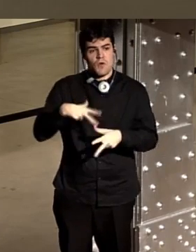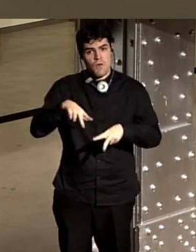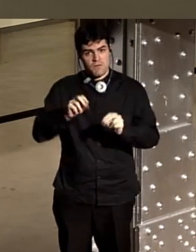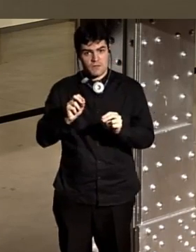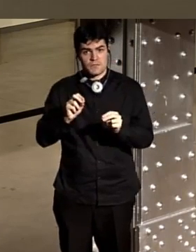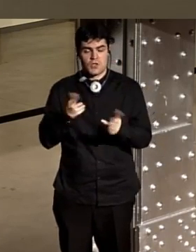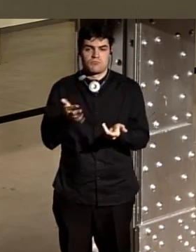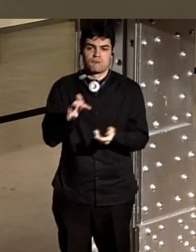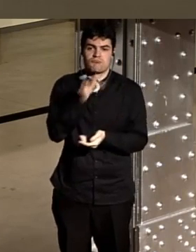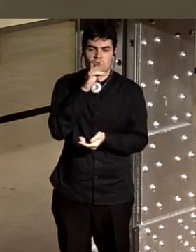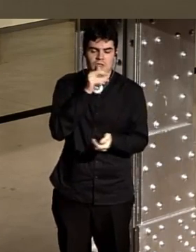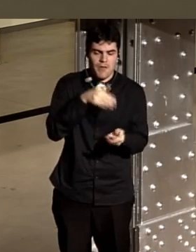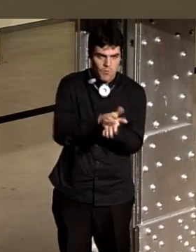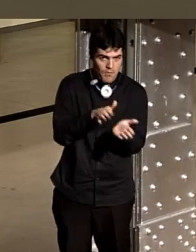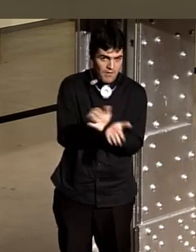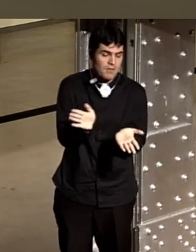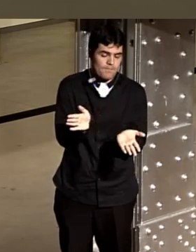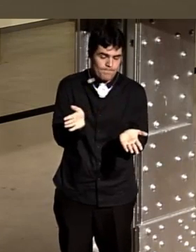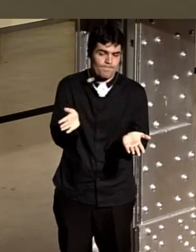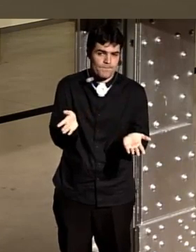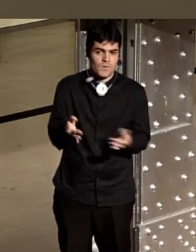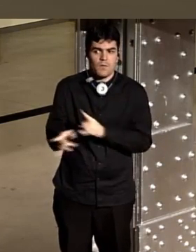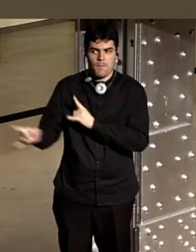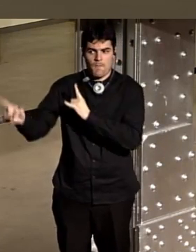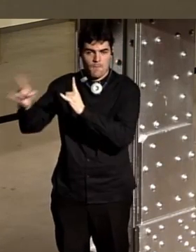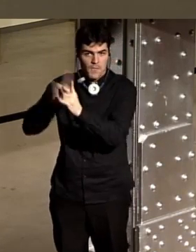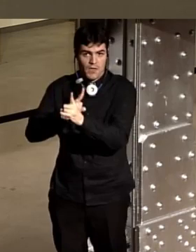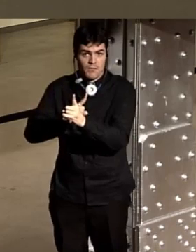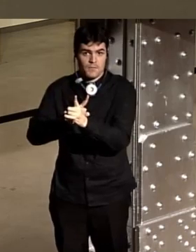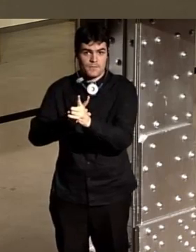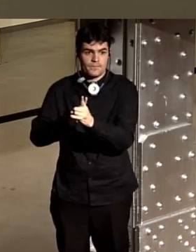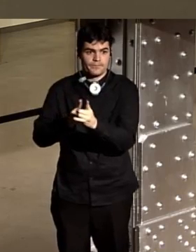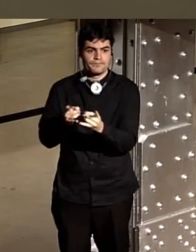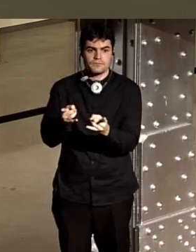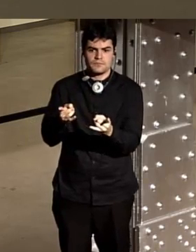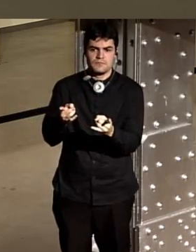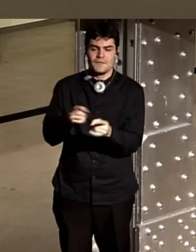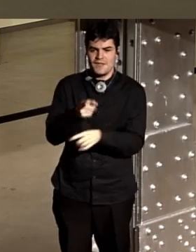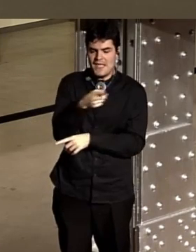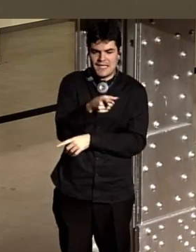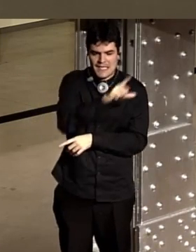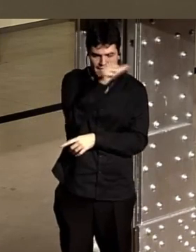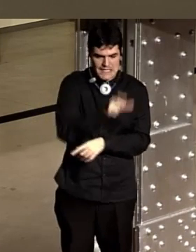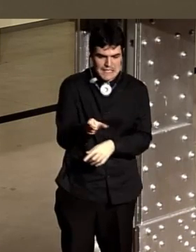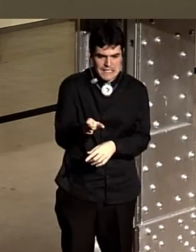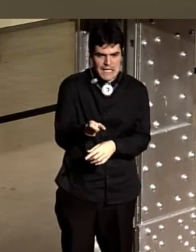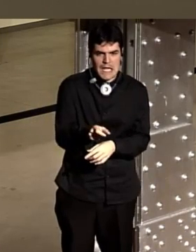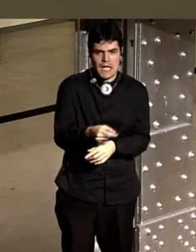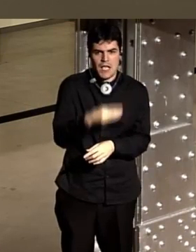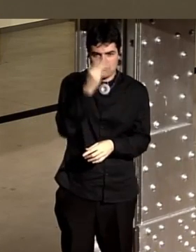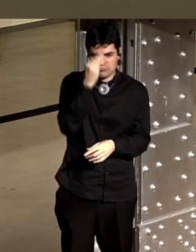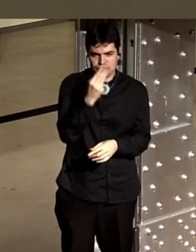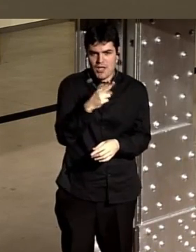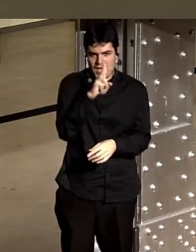pero aún no han publicado. Y me llama y me dice, y digo, es muy italiana, católica y todo. Y